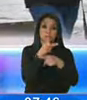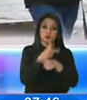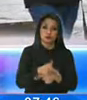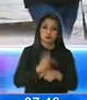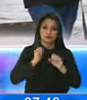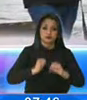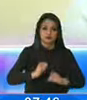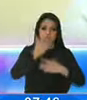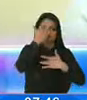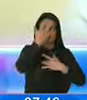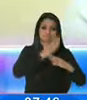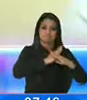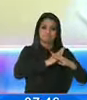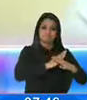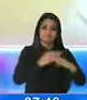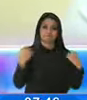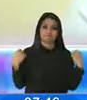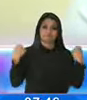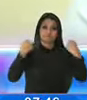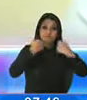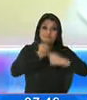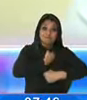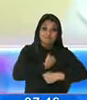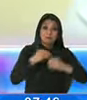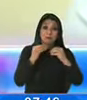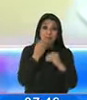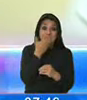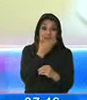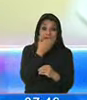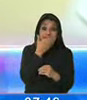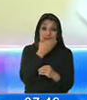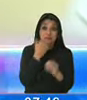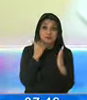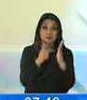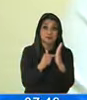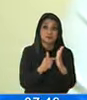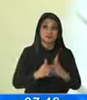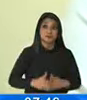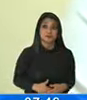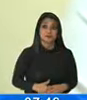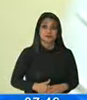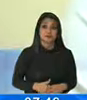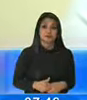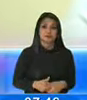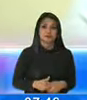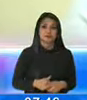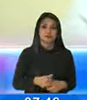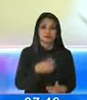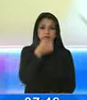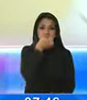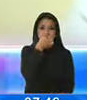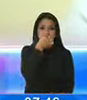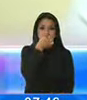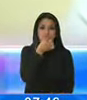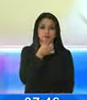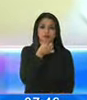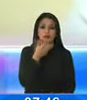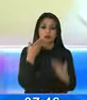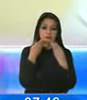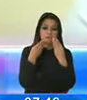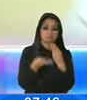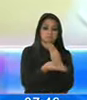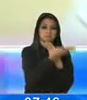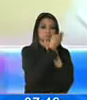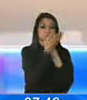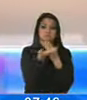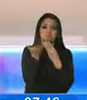estas enfermedades. Abrigarnos un poquito más, sobre todo lo que es la nariz, la boca, tratar de cubrirnos si hay